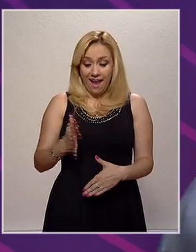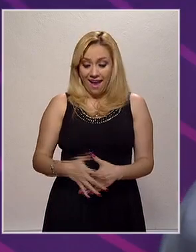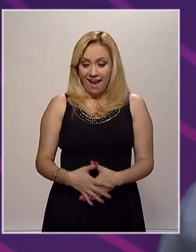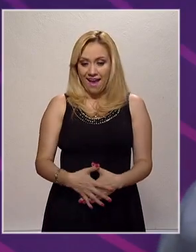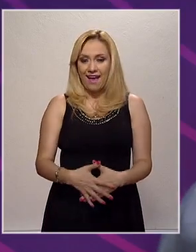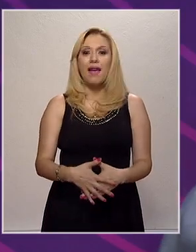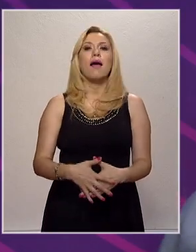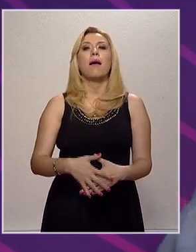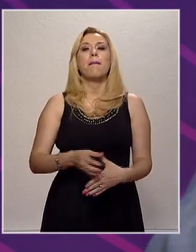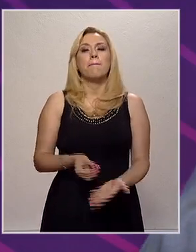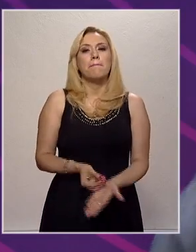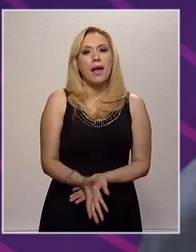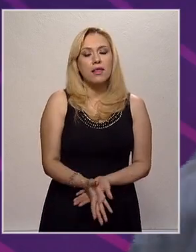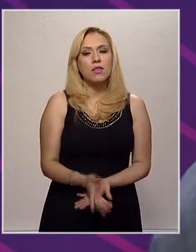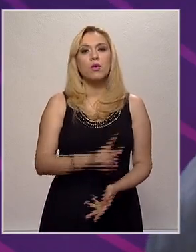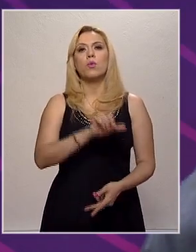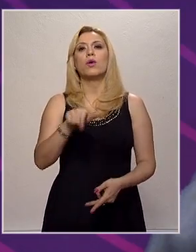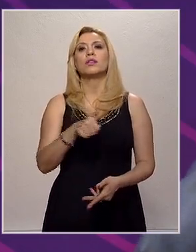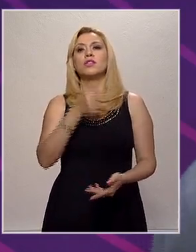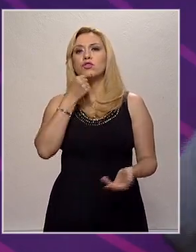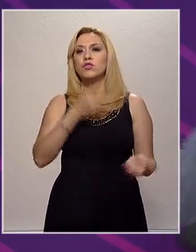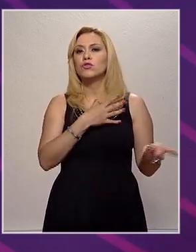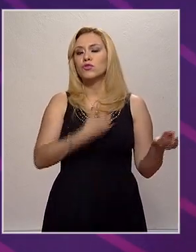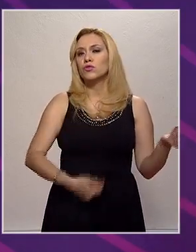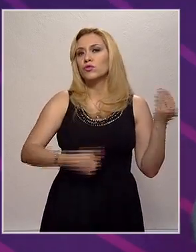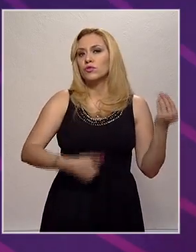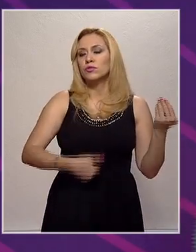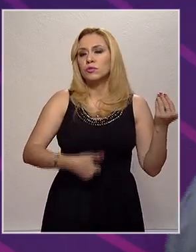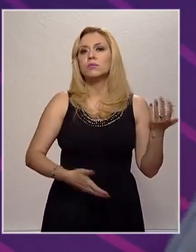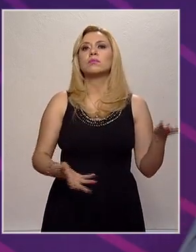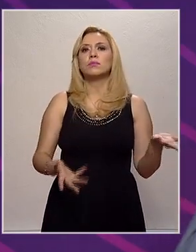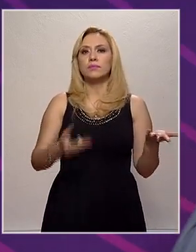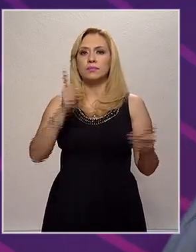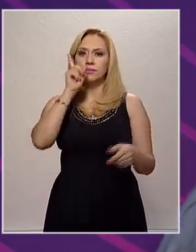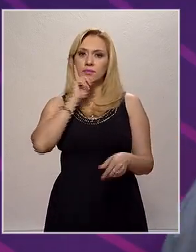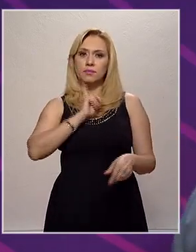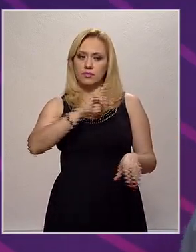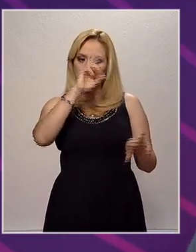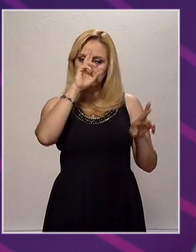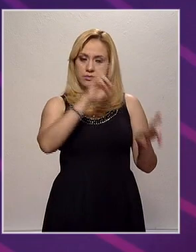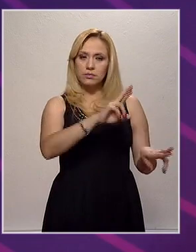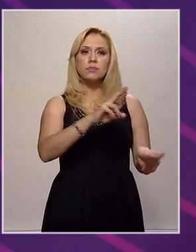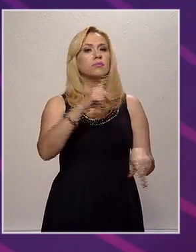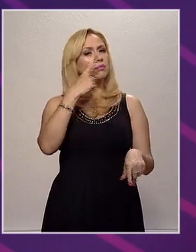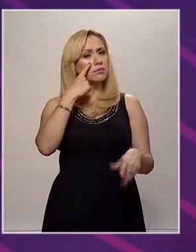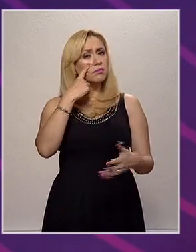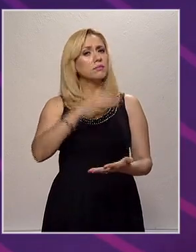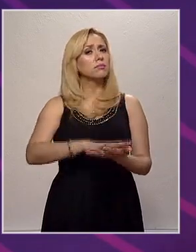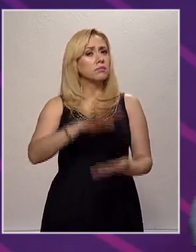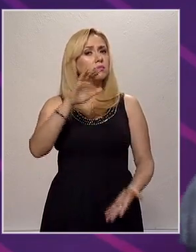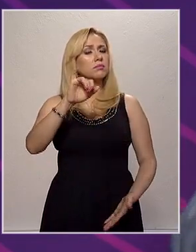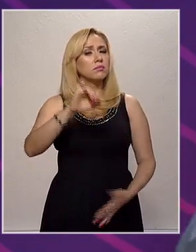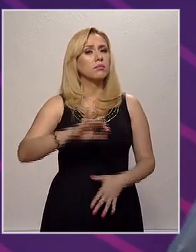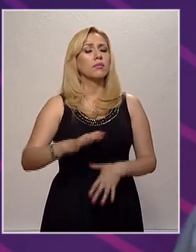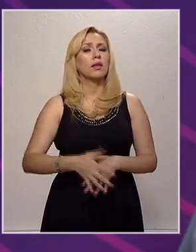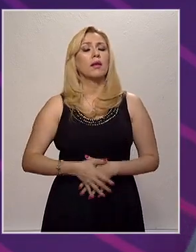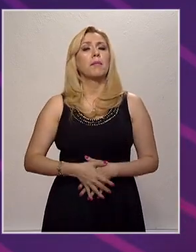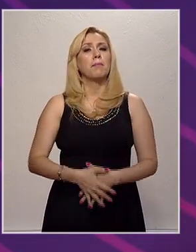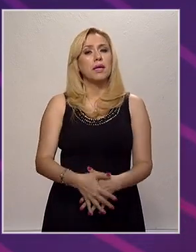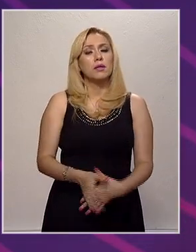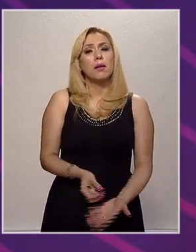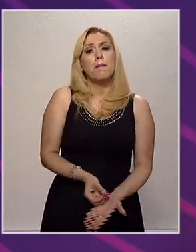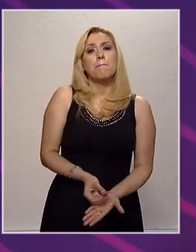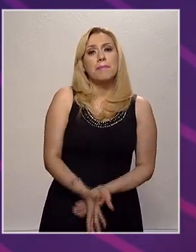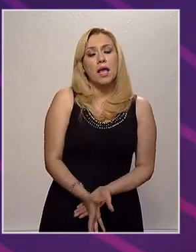las formas de violencia obstétrica son las formas de violencia contra las mujeres por razones de género que ocurren en el embarazo, en el parto o